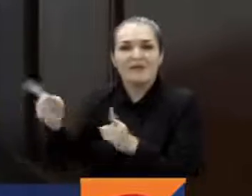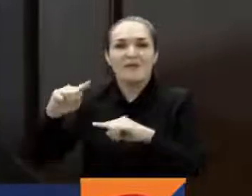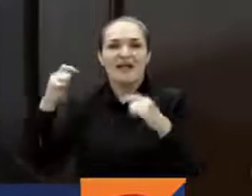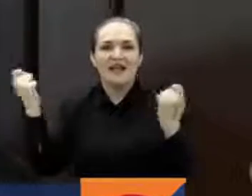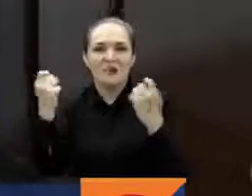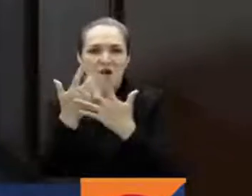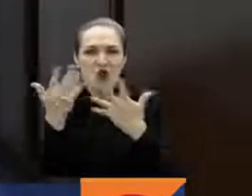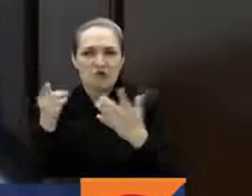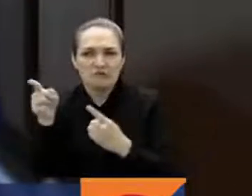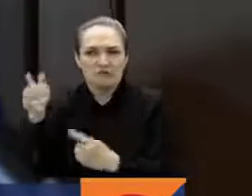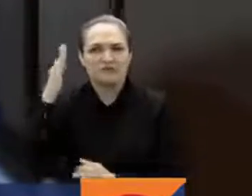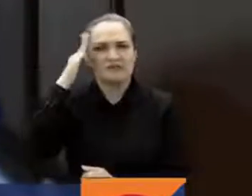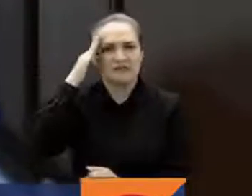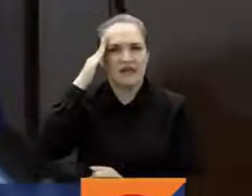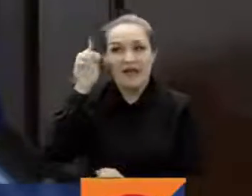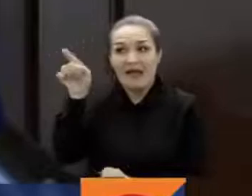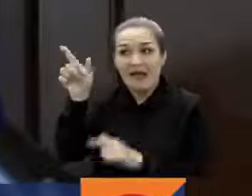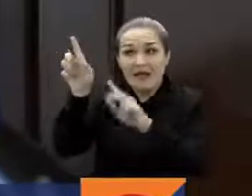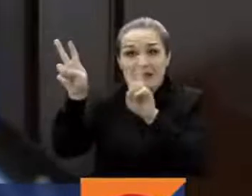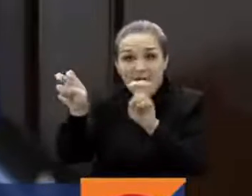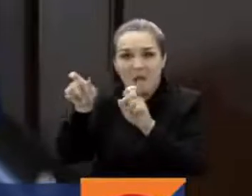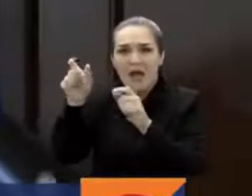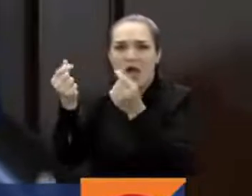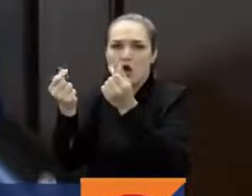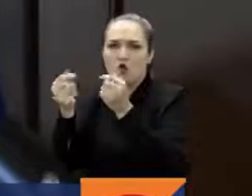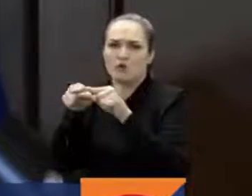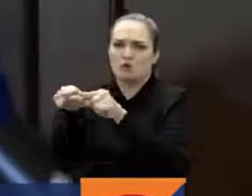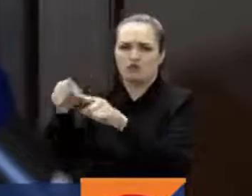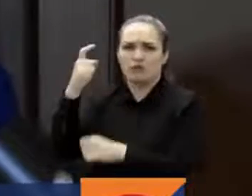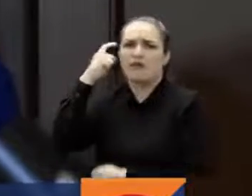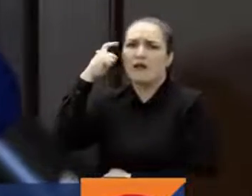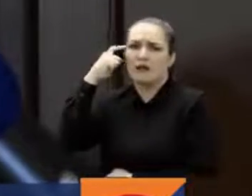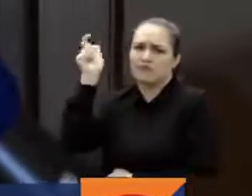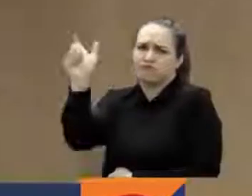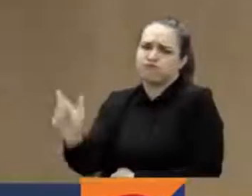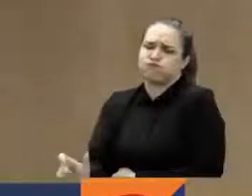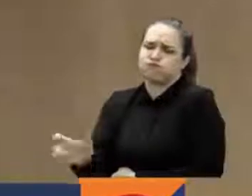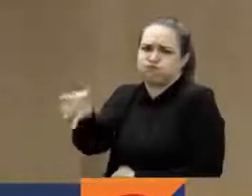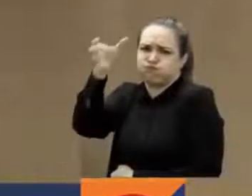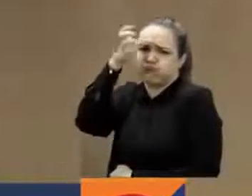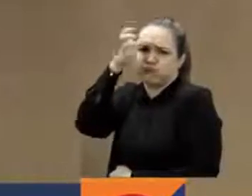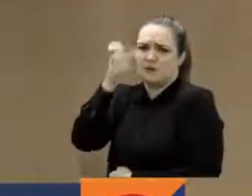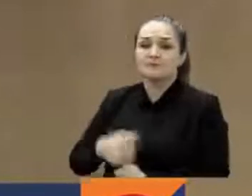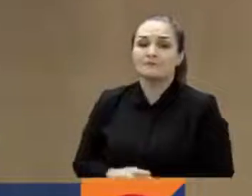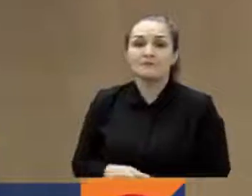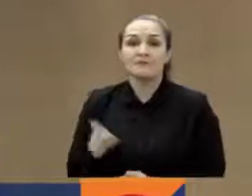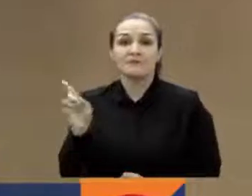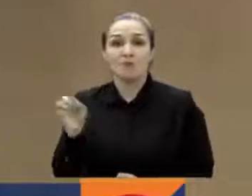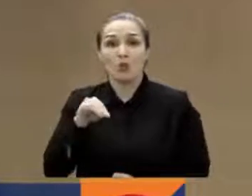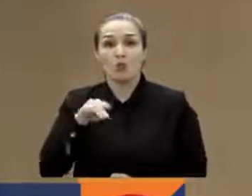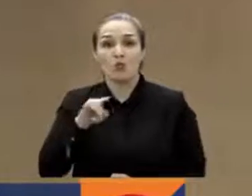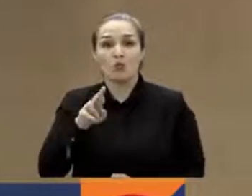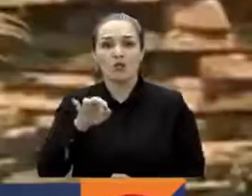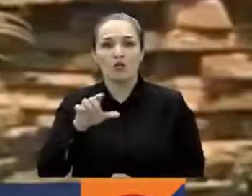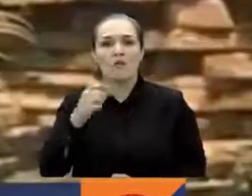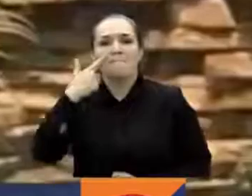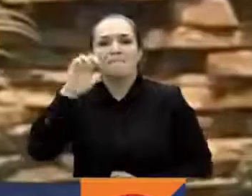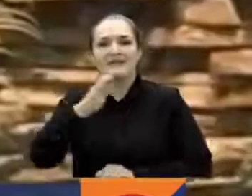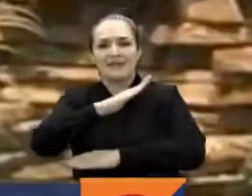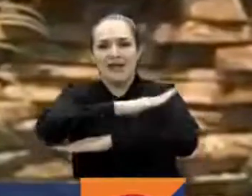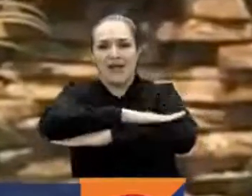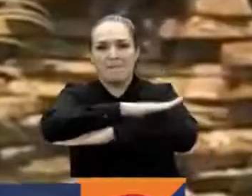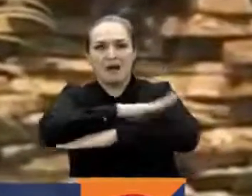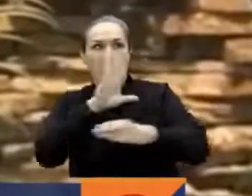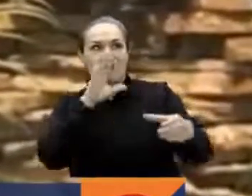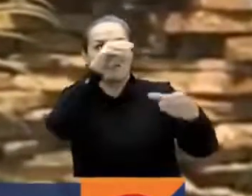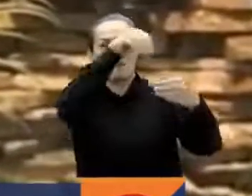electoral. Había un acento económico pues muy inteligente de Alejandro Gaviria. Luis Gilberto Murillo suena como canciller o embajador de